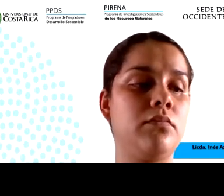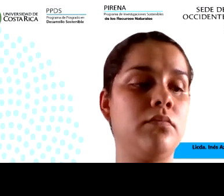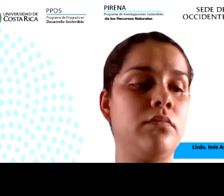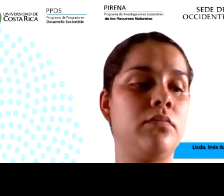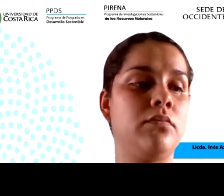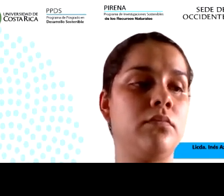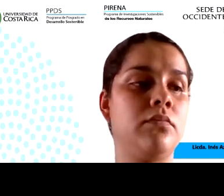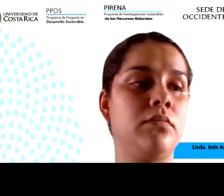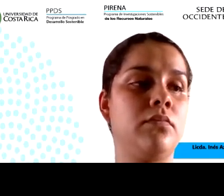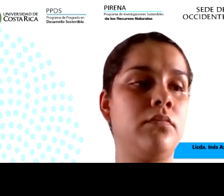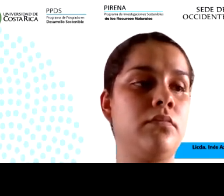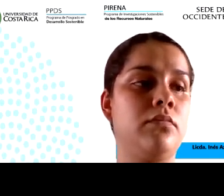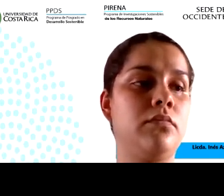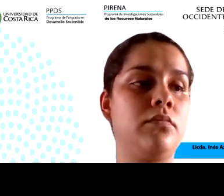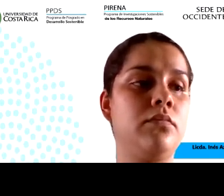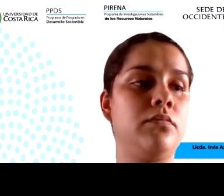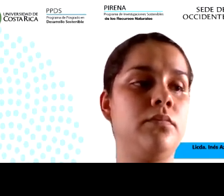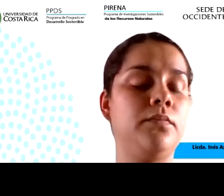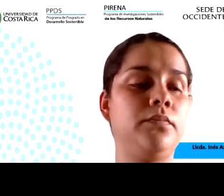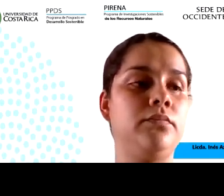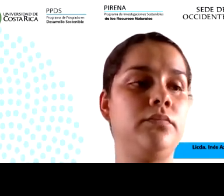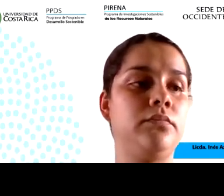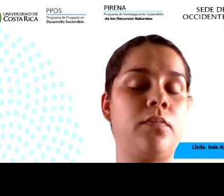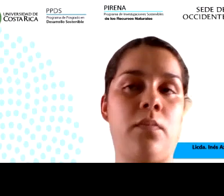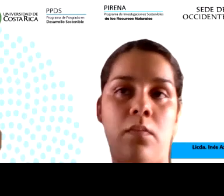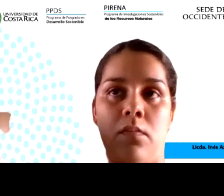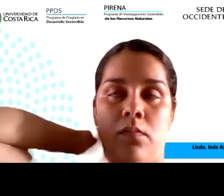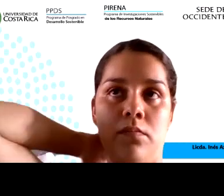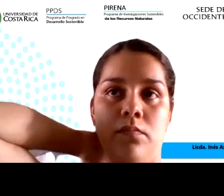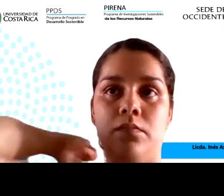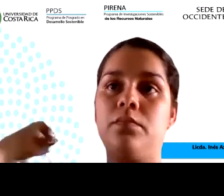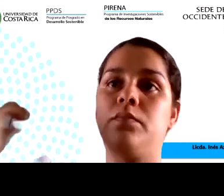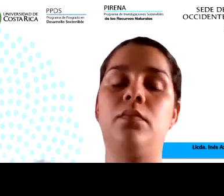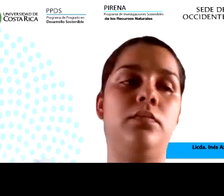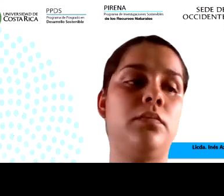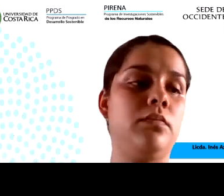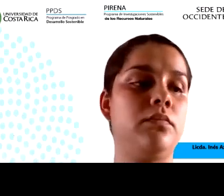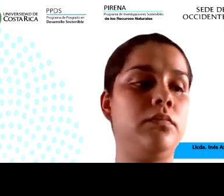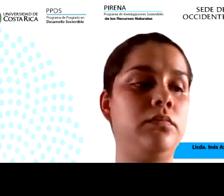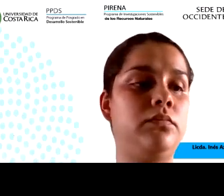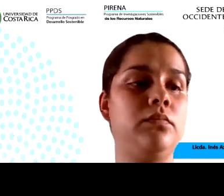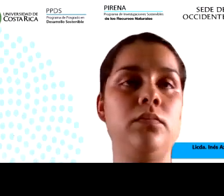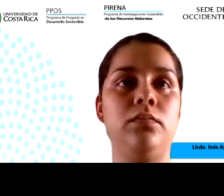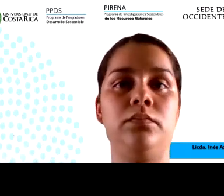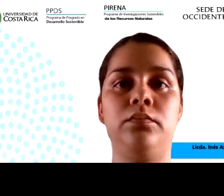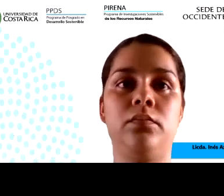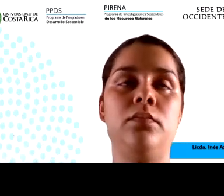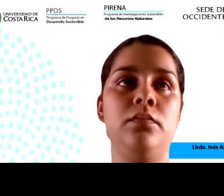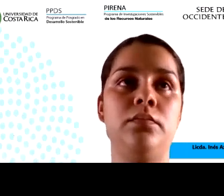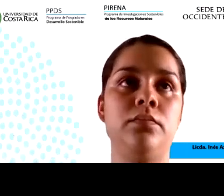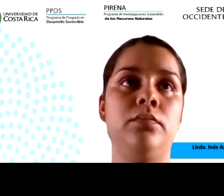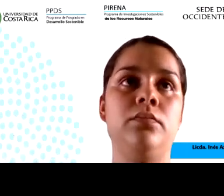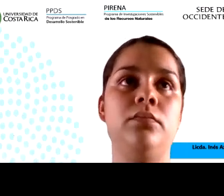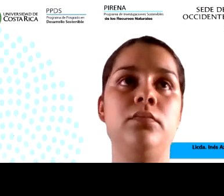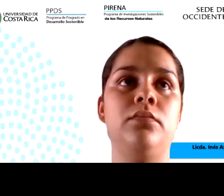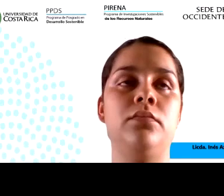utilizar ha sido muy utilizado y ha funcionado bien. Yo hice un modelo HCI para el modelo Saimiro